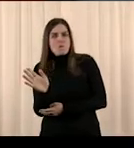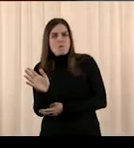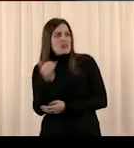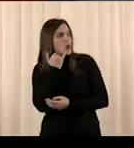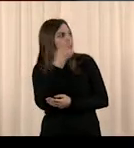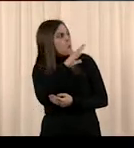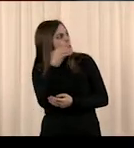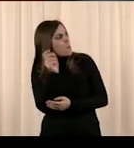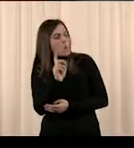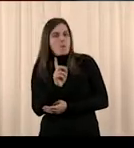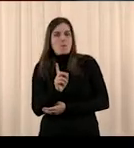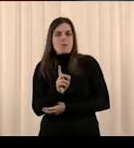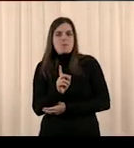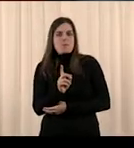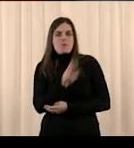He sees himself